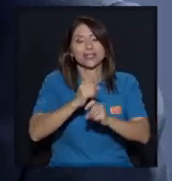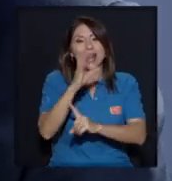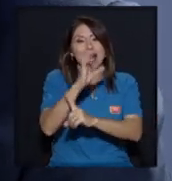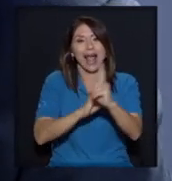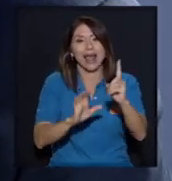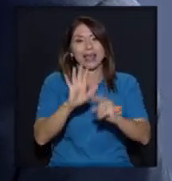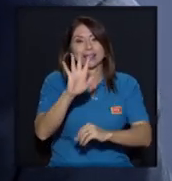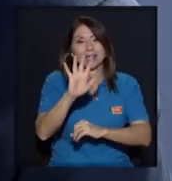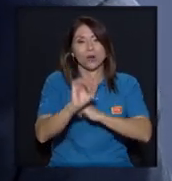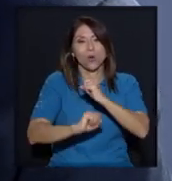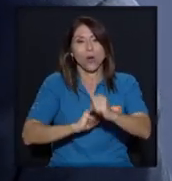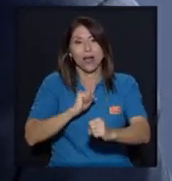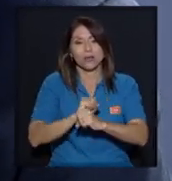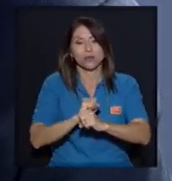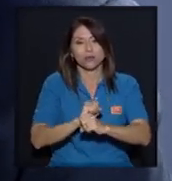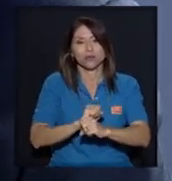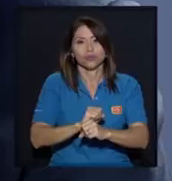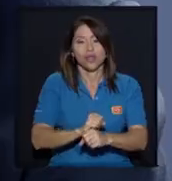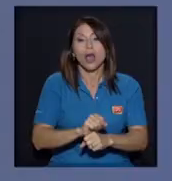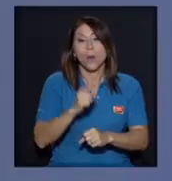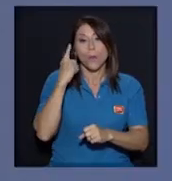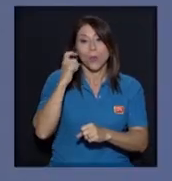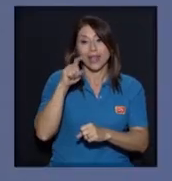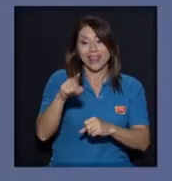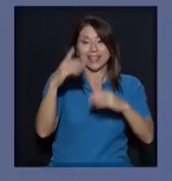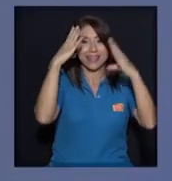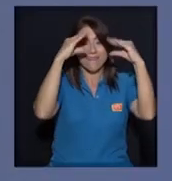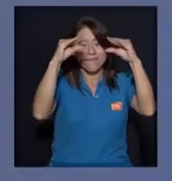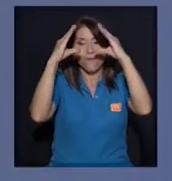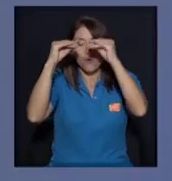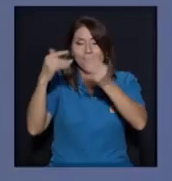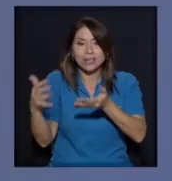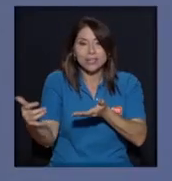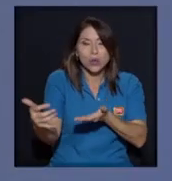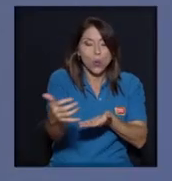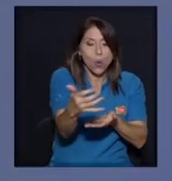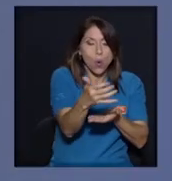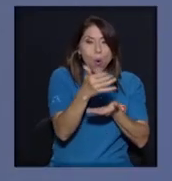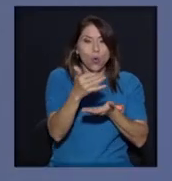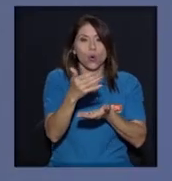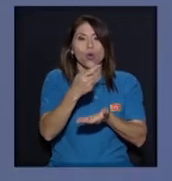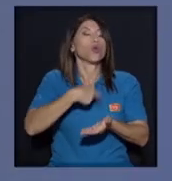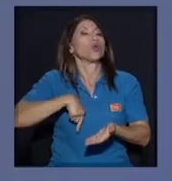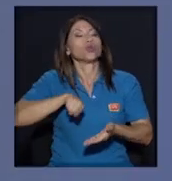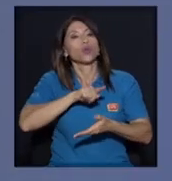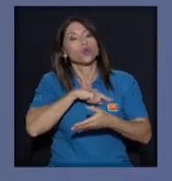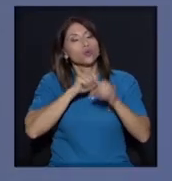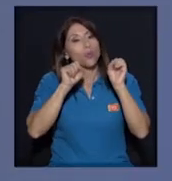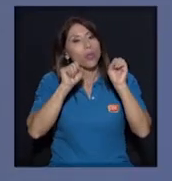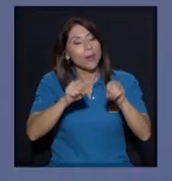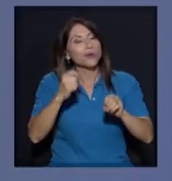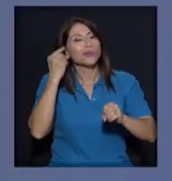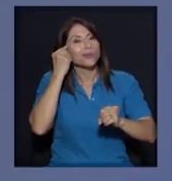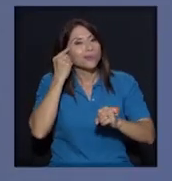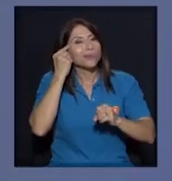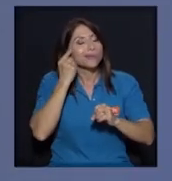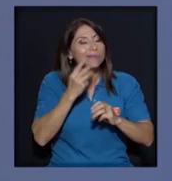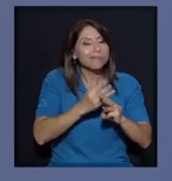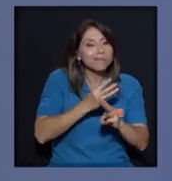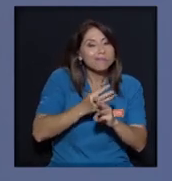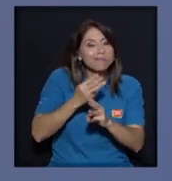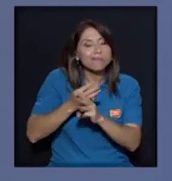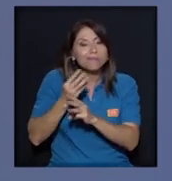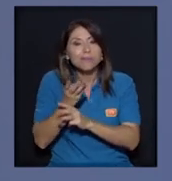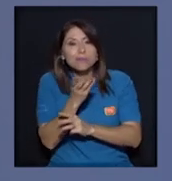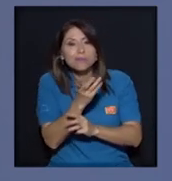que es de ahí donde nosotros tomamos la estructura de ingresos y los patrones de consumo que